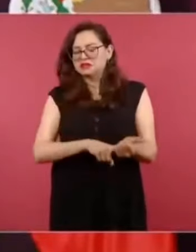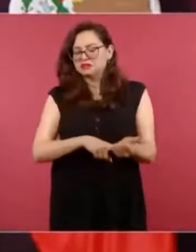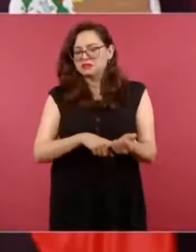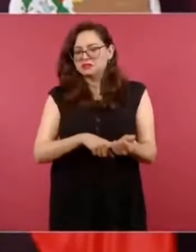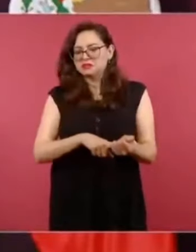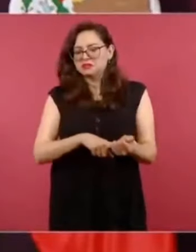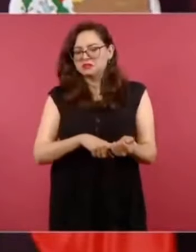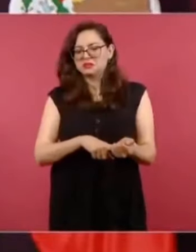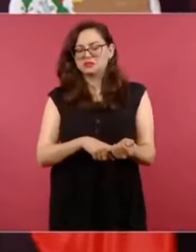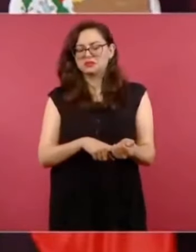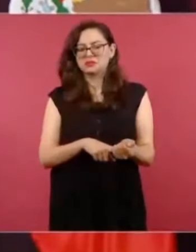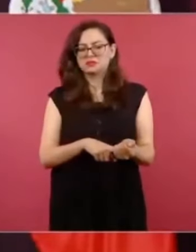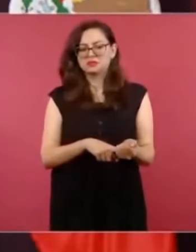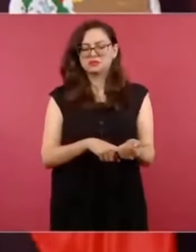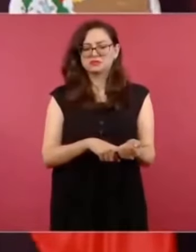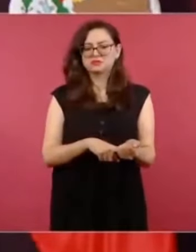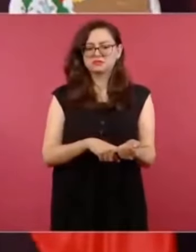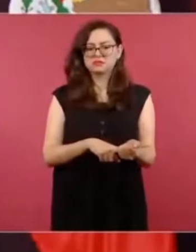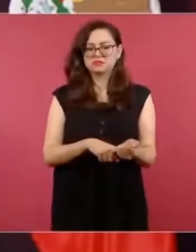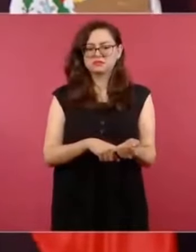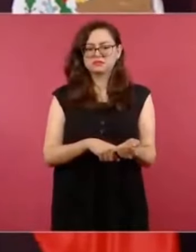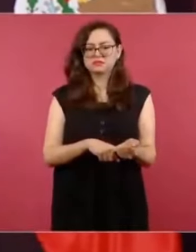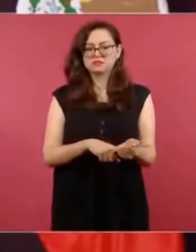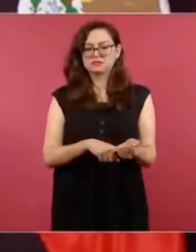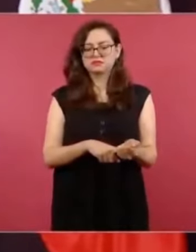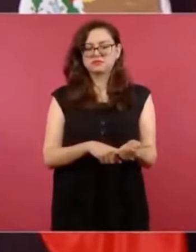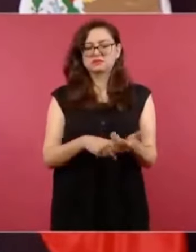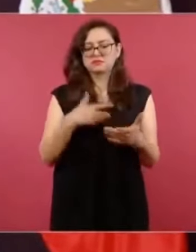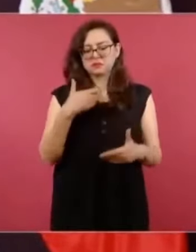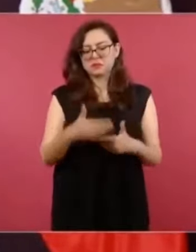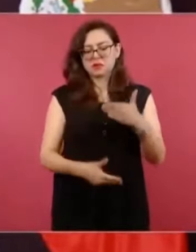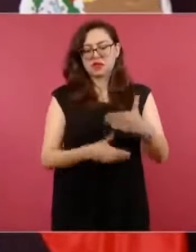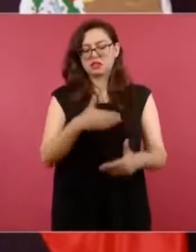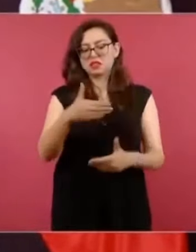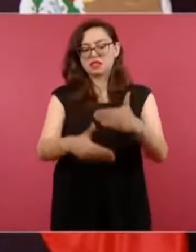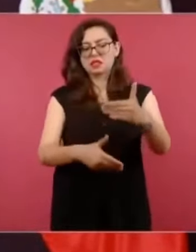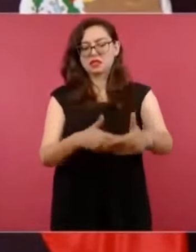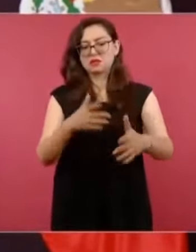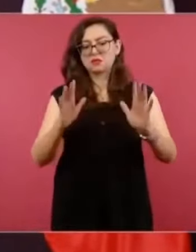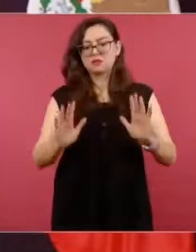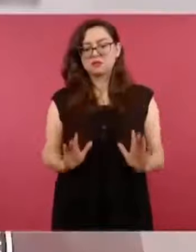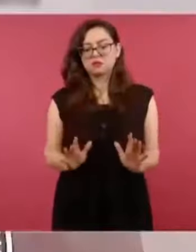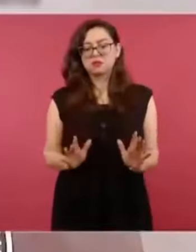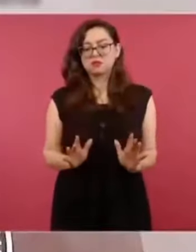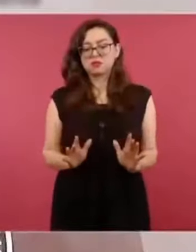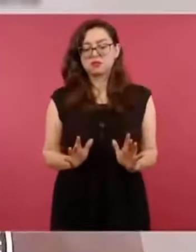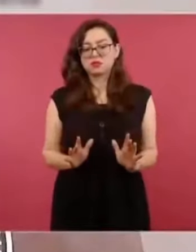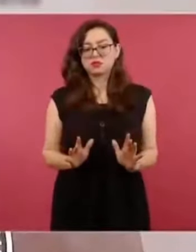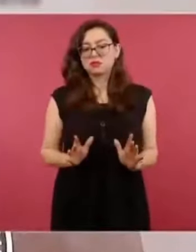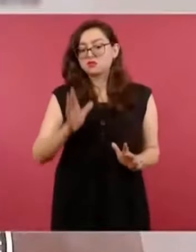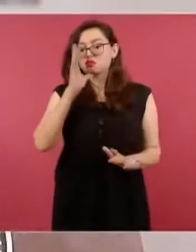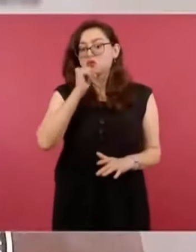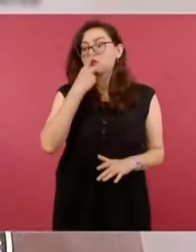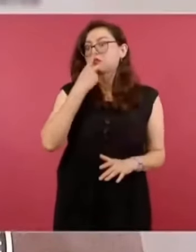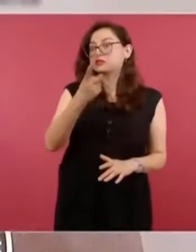lo de el debido pretexto de que ya no se puede hablar de